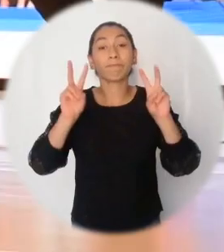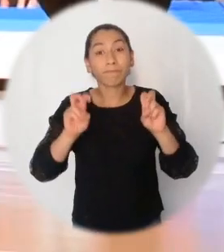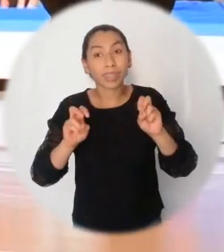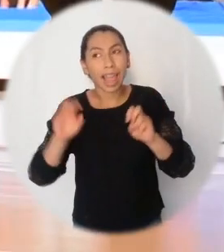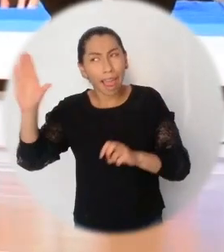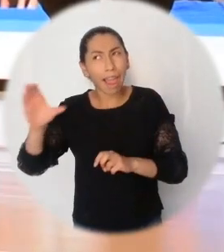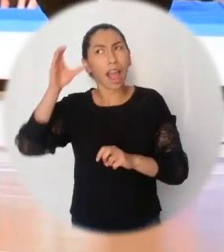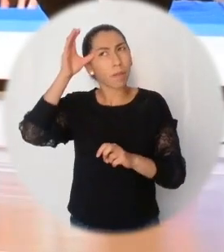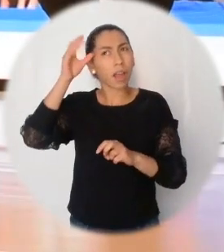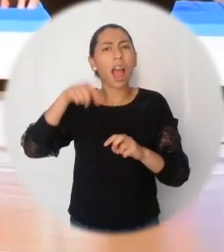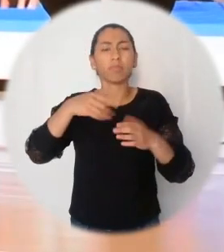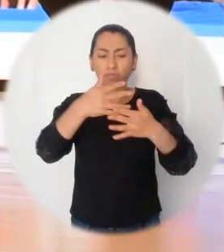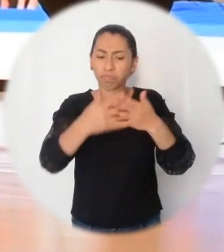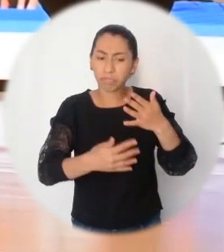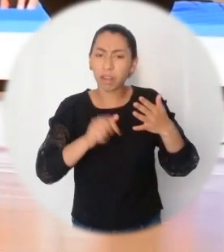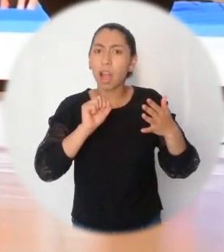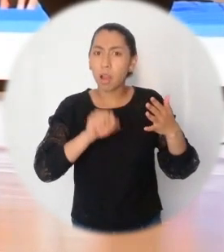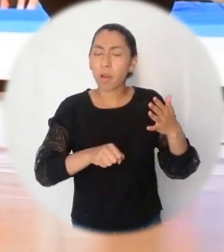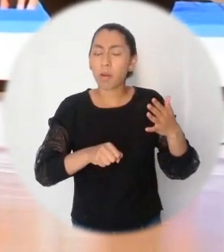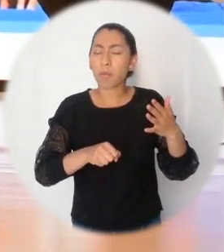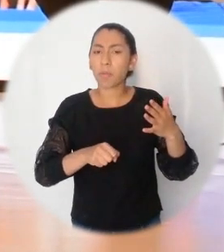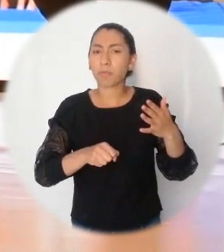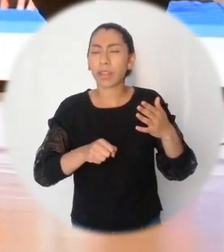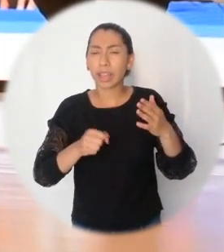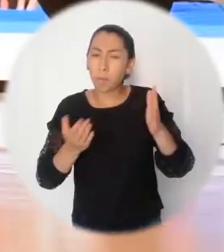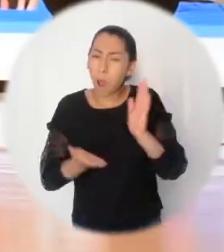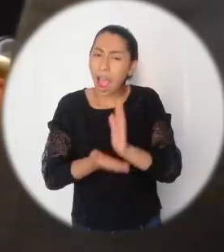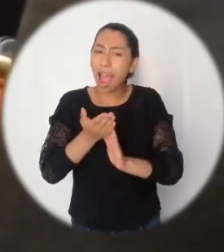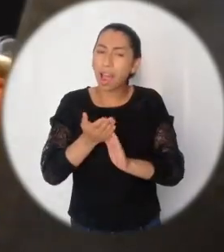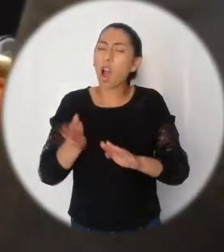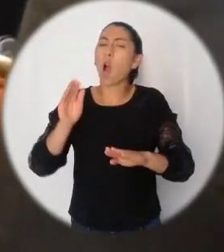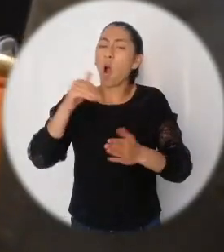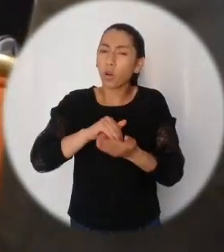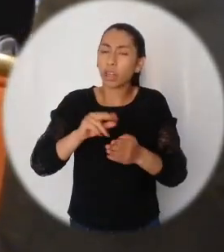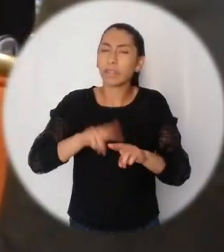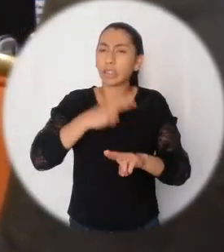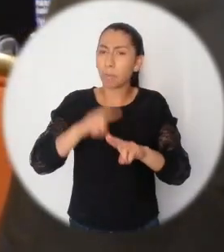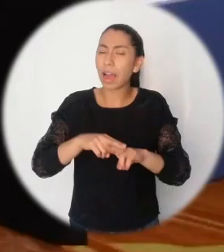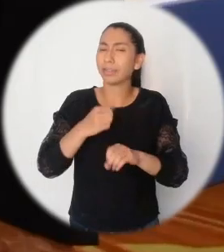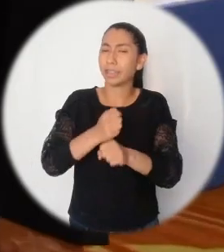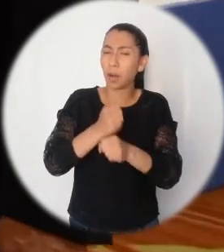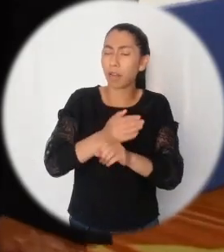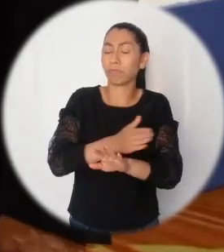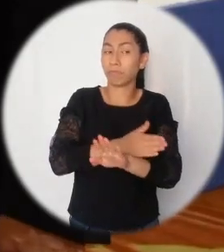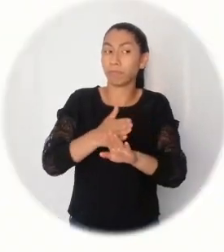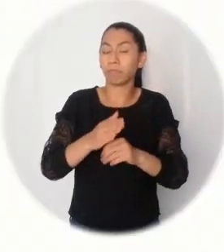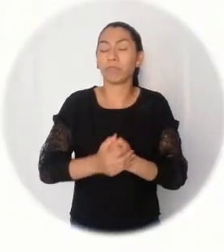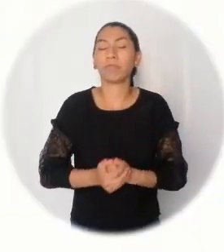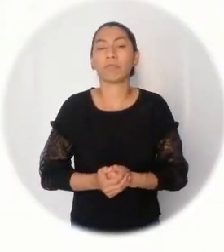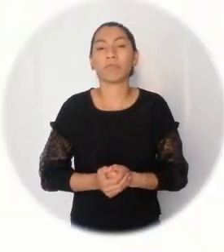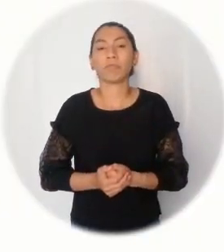de capacitación, y yo creo que bajo esos esquemas nos permiten reactivar el trabajo que se viene adelantando con las víctimas.